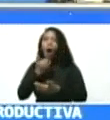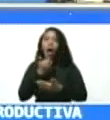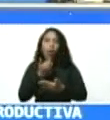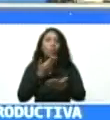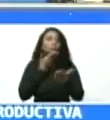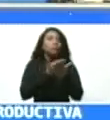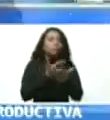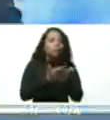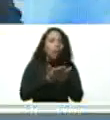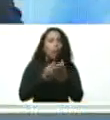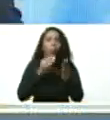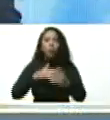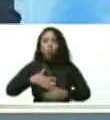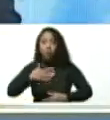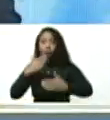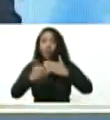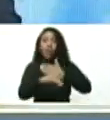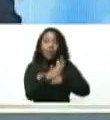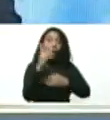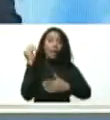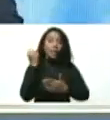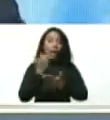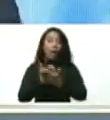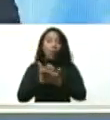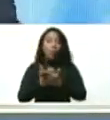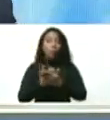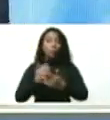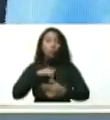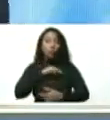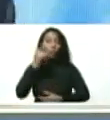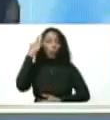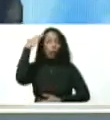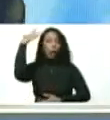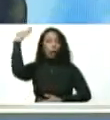para poder avanzar hacia esa economía que soñamos.